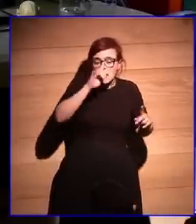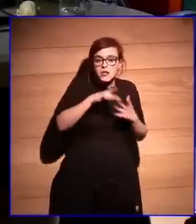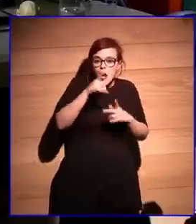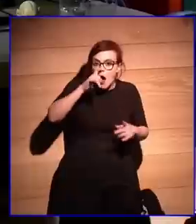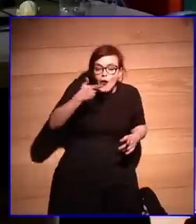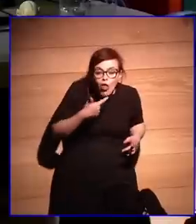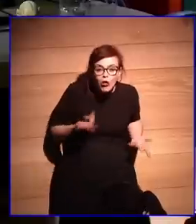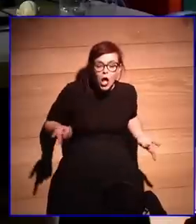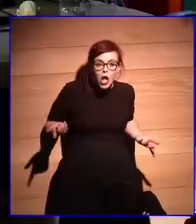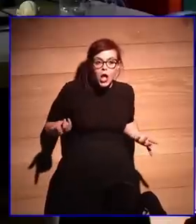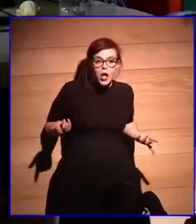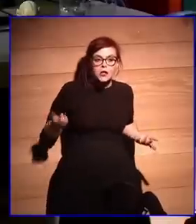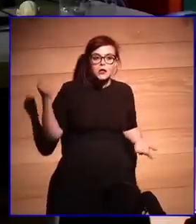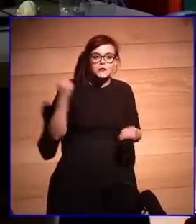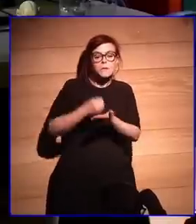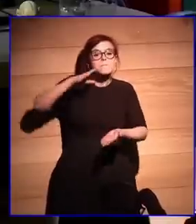conozco? Y no le conoces.